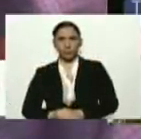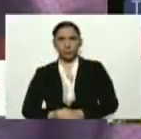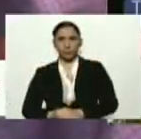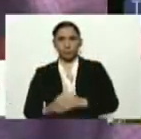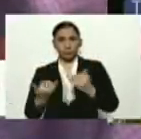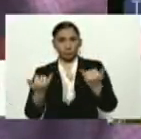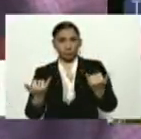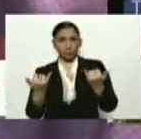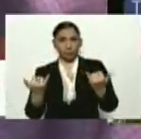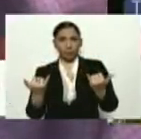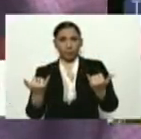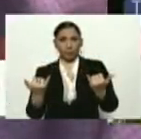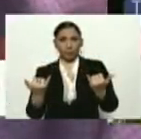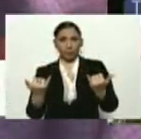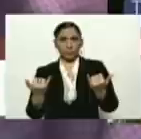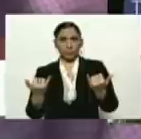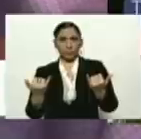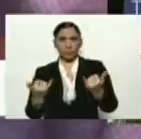Momentáneamente,